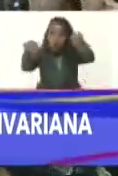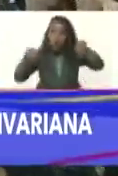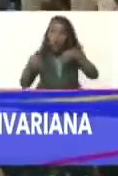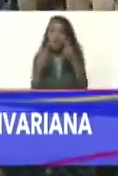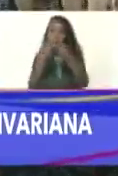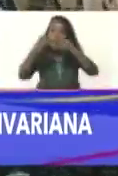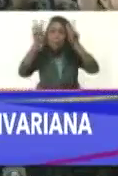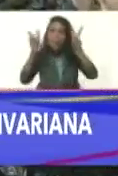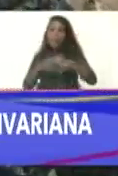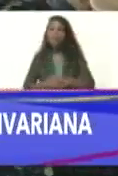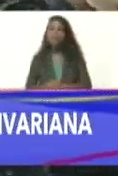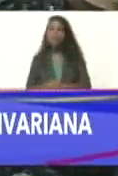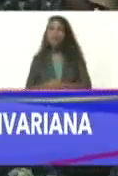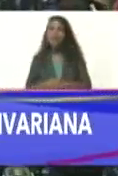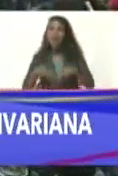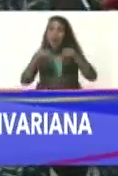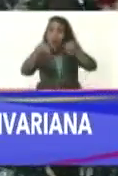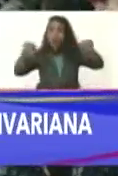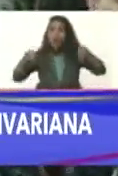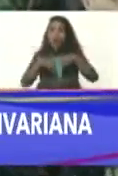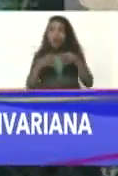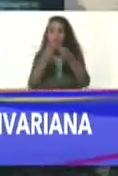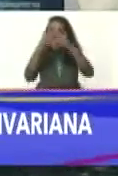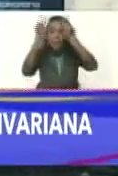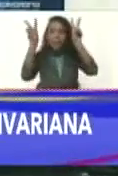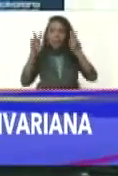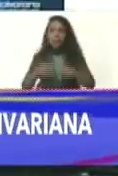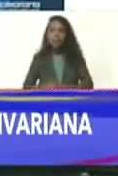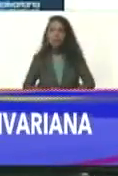paz, en los cuadrantes de paz.